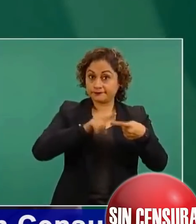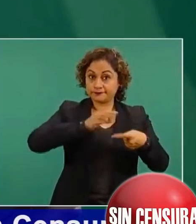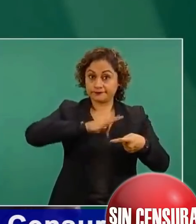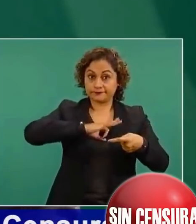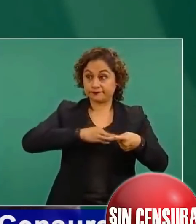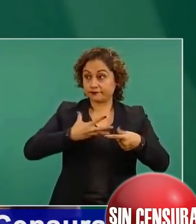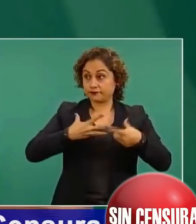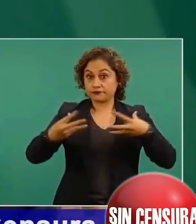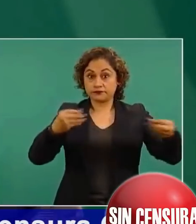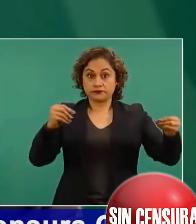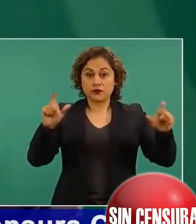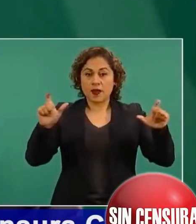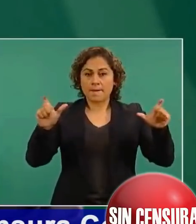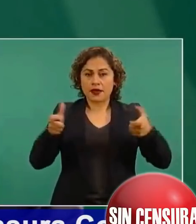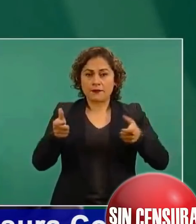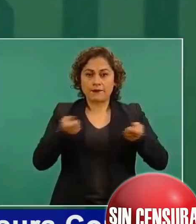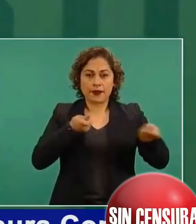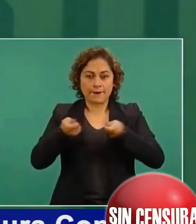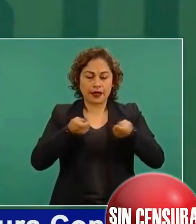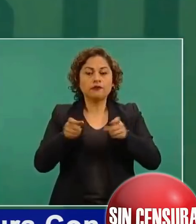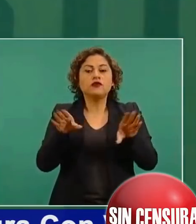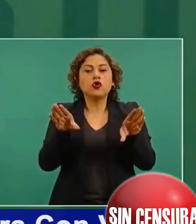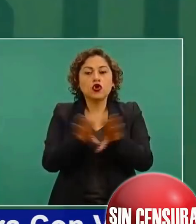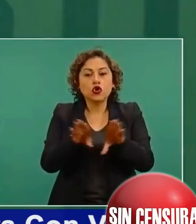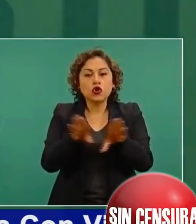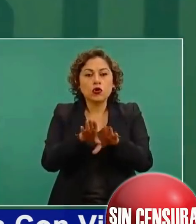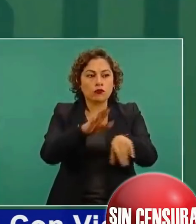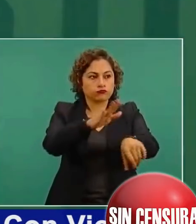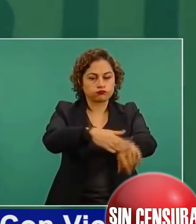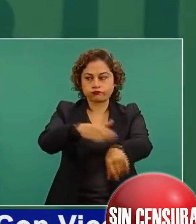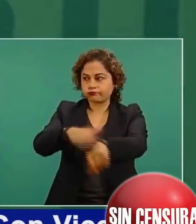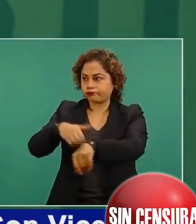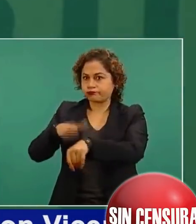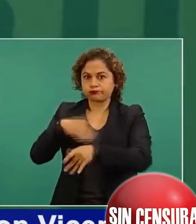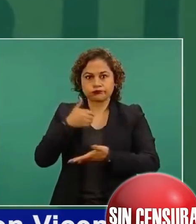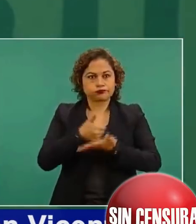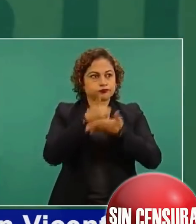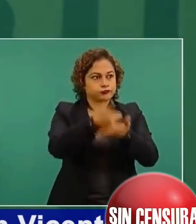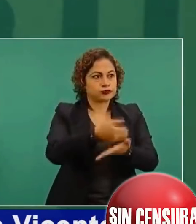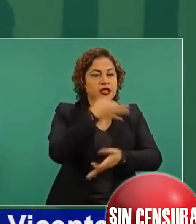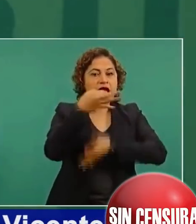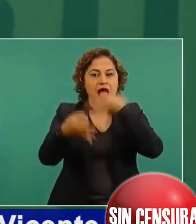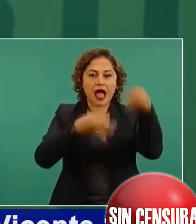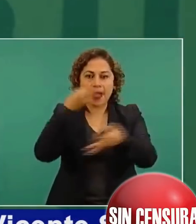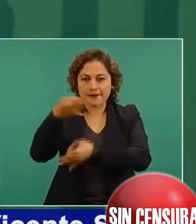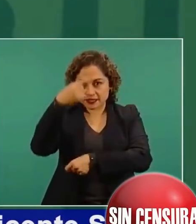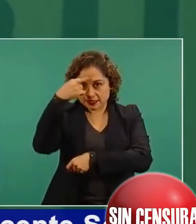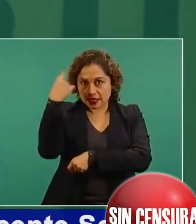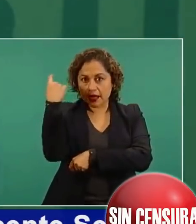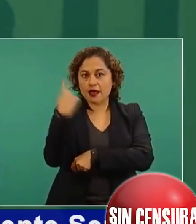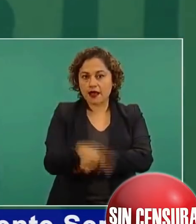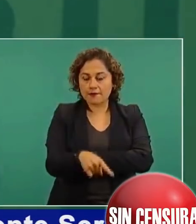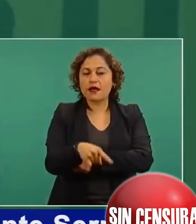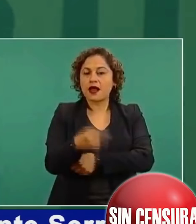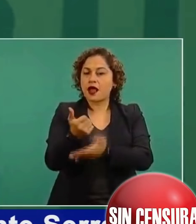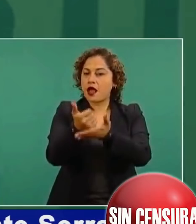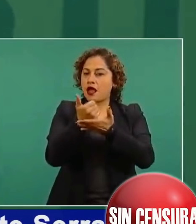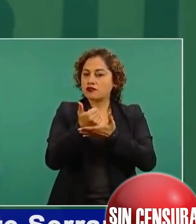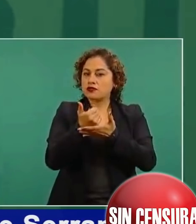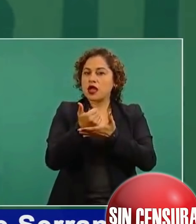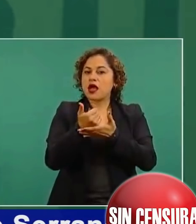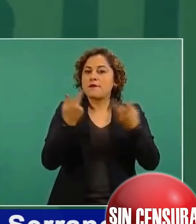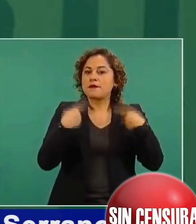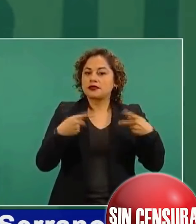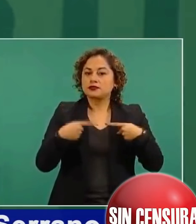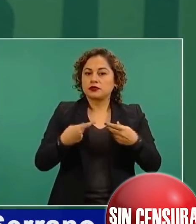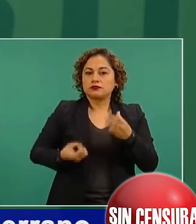y esto se hace con una serie de intervenciones de salud pública que tienen que ver con la reducción de la movilidad de las